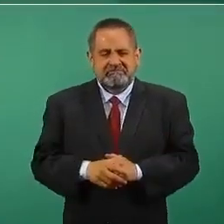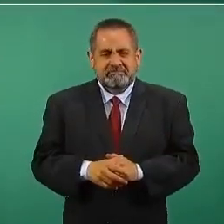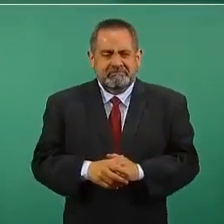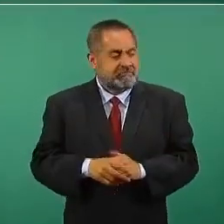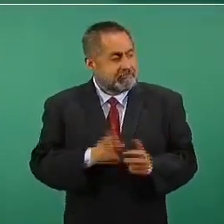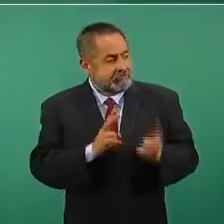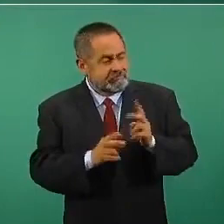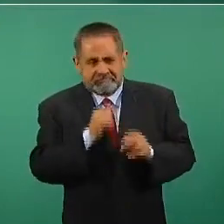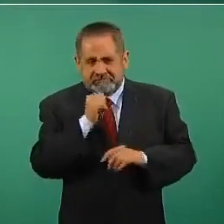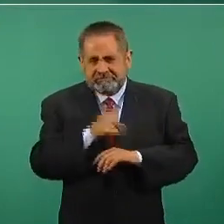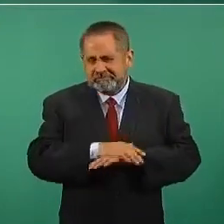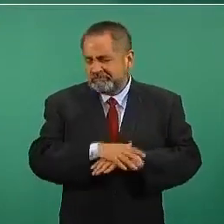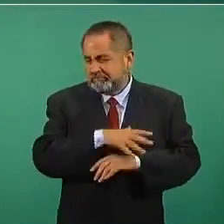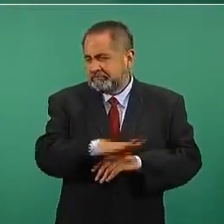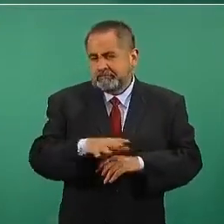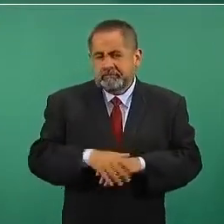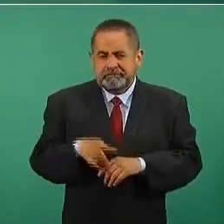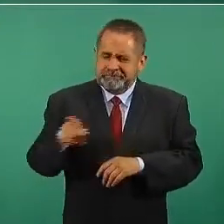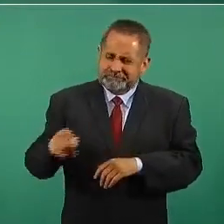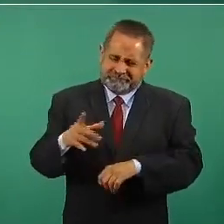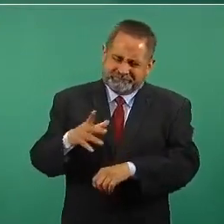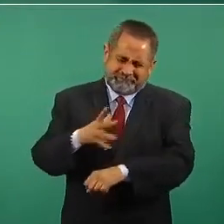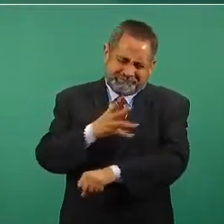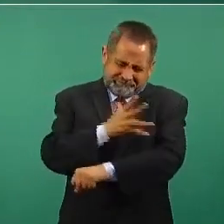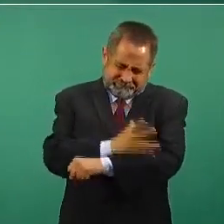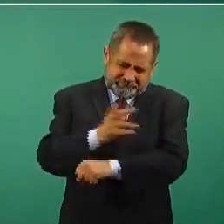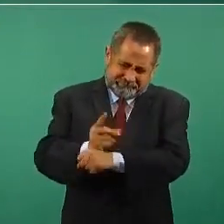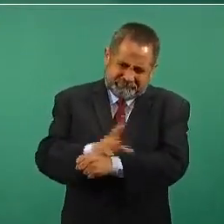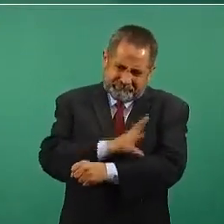va a recibir, o sea, seguro.